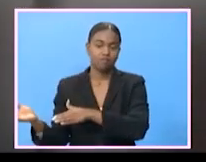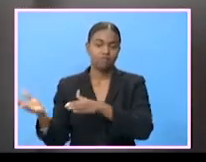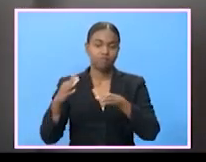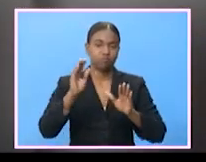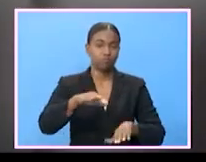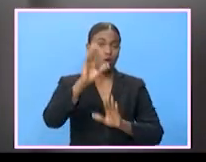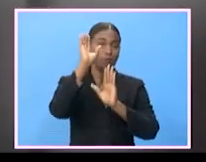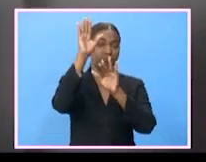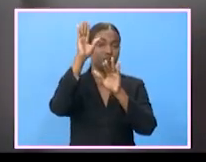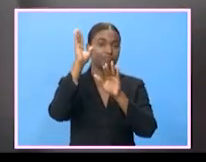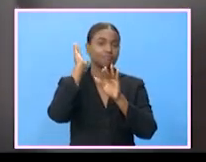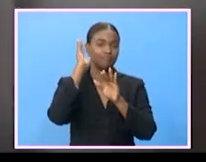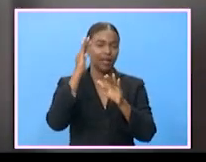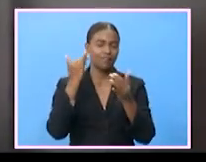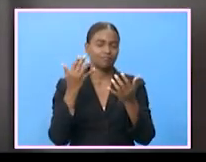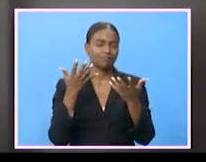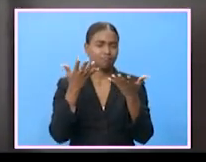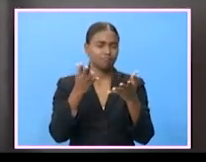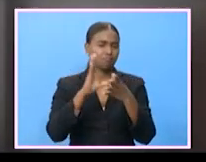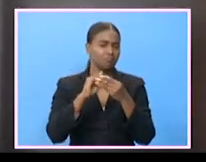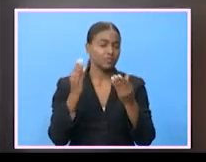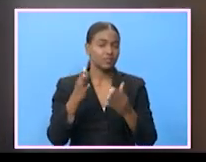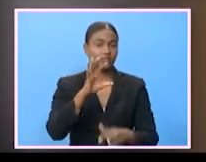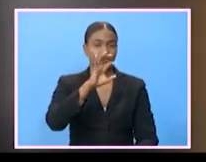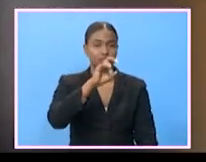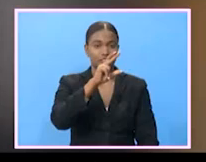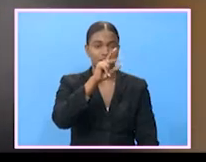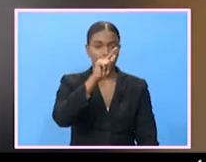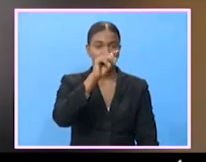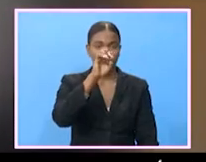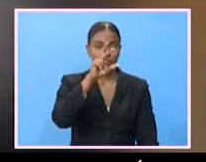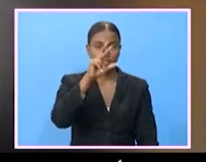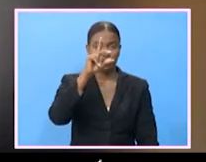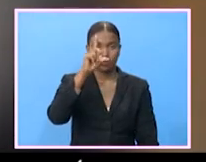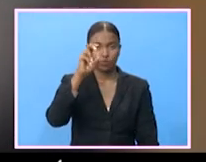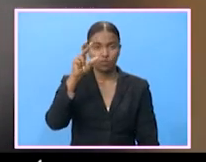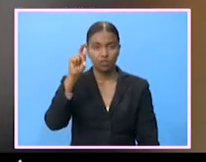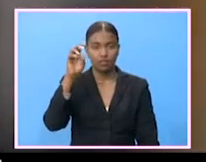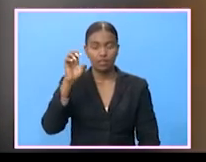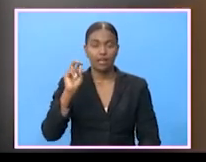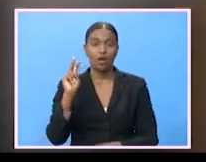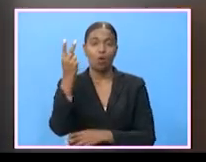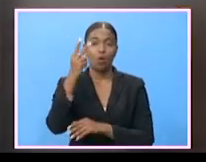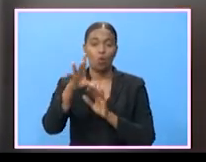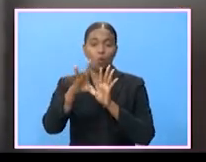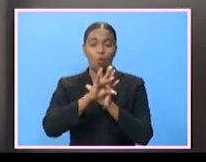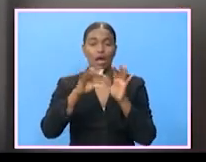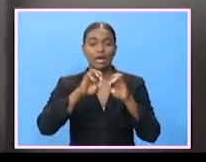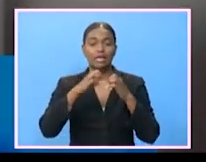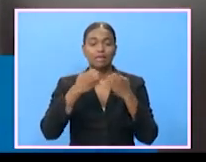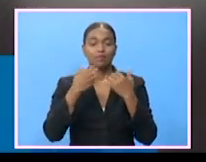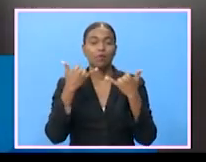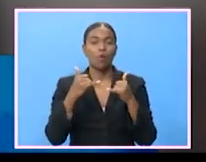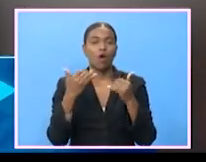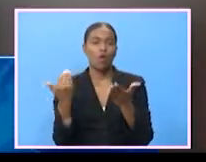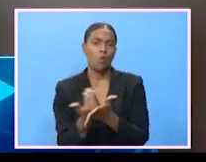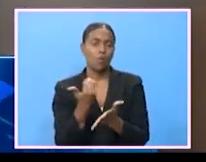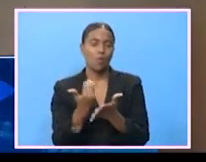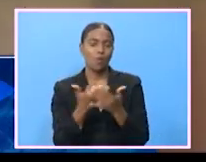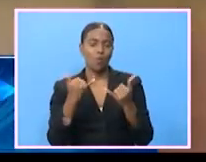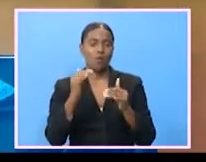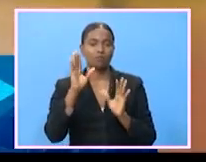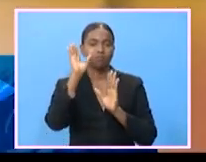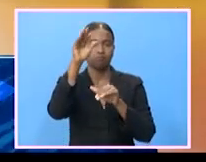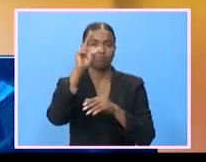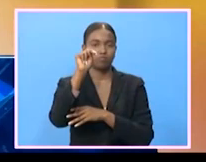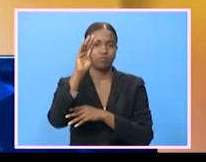porque hay muchas informaciones con relación a eso. Christopher Duarte, escogido en el segundo mejor quinteto de los novatos en el baloncesto de la